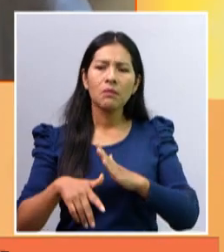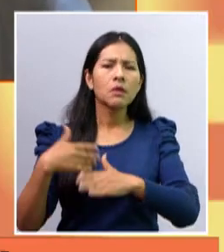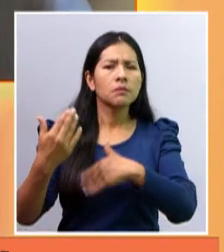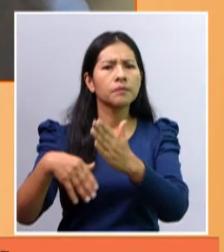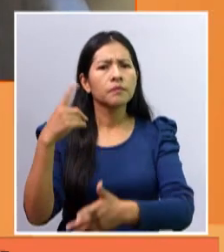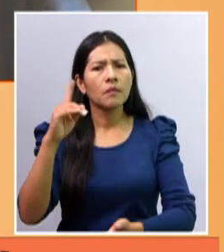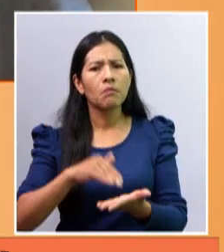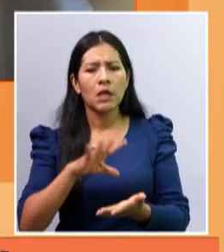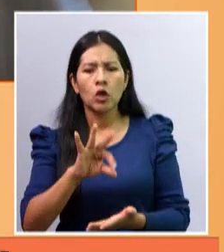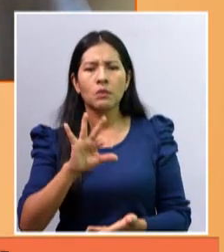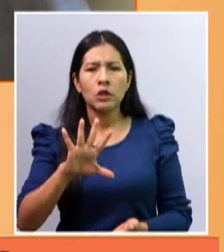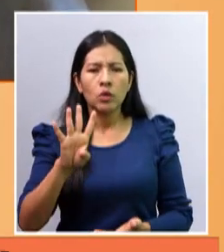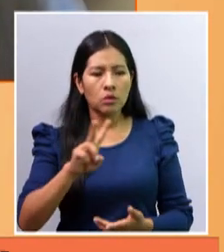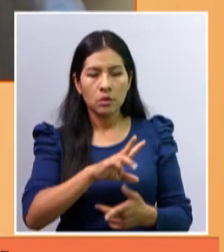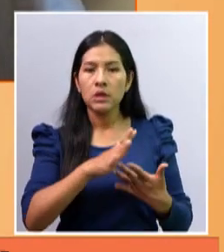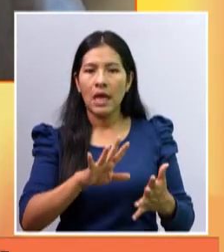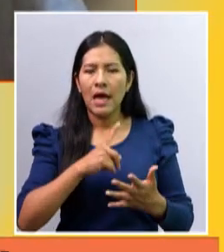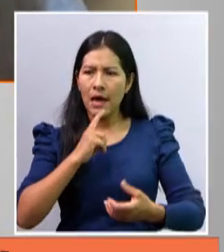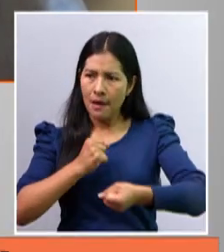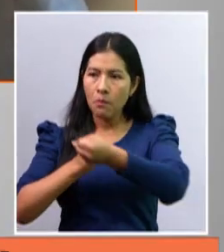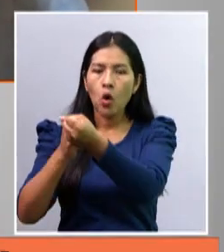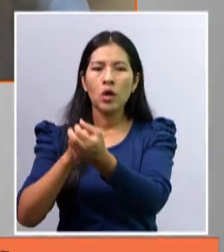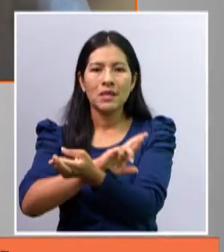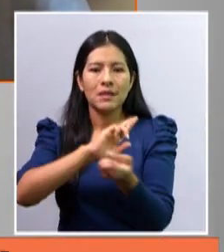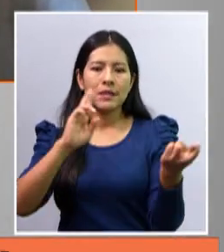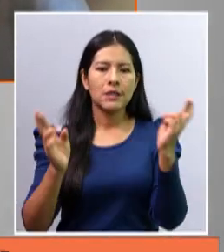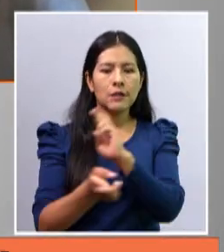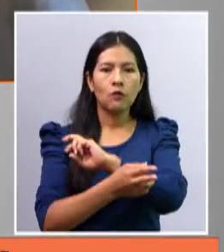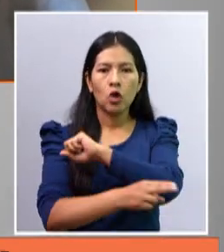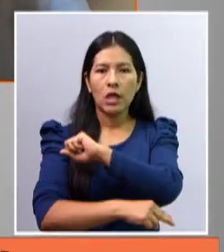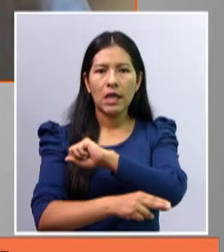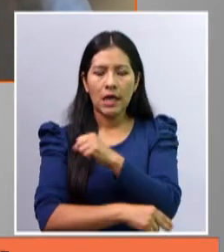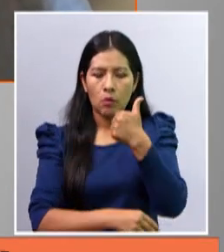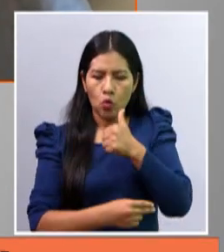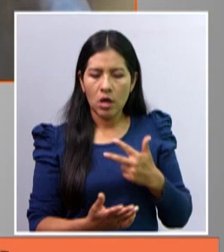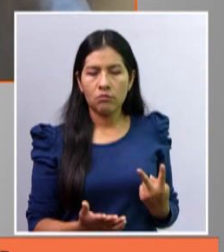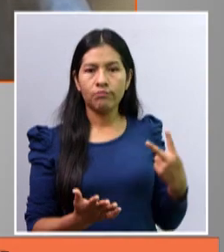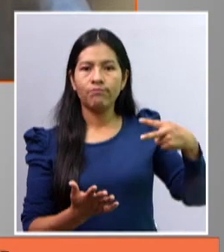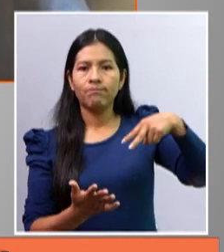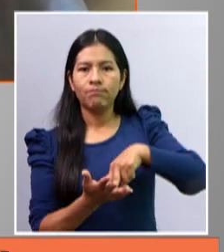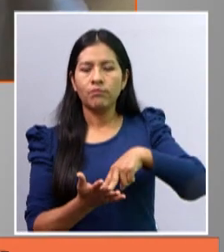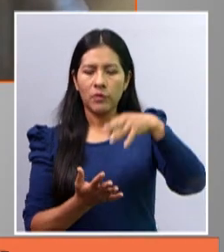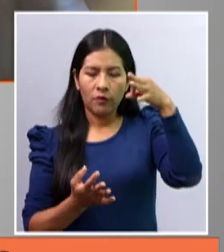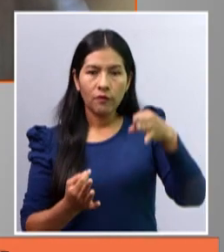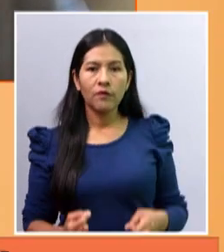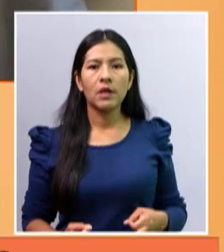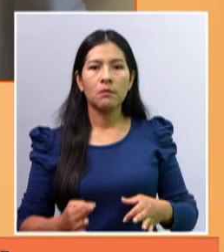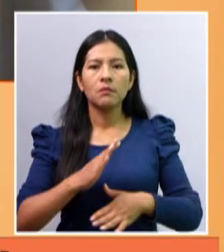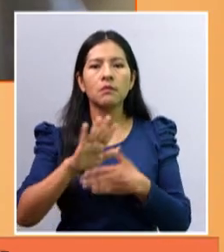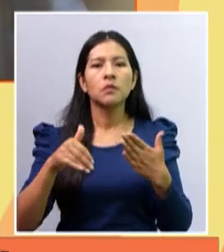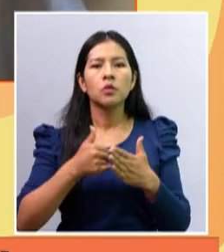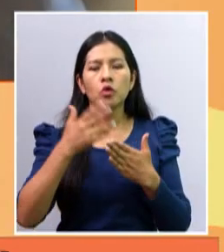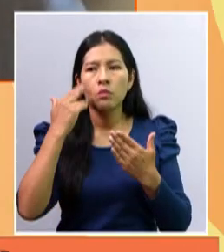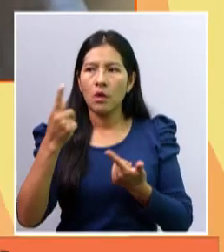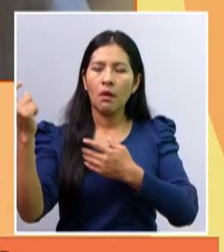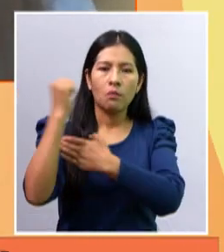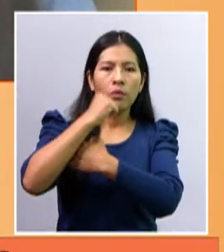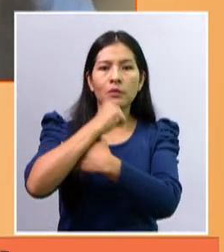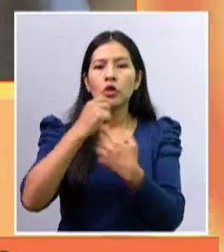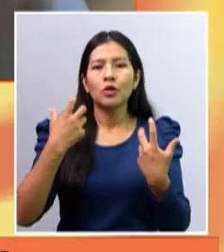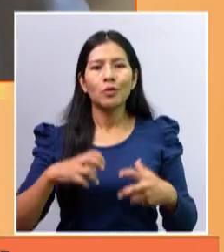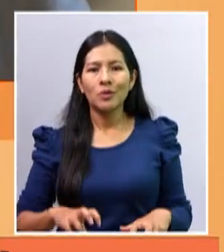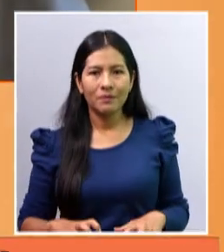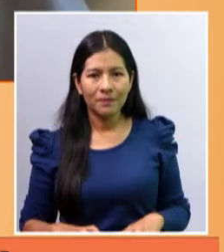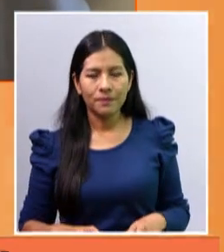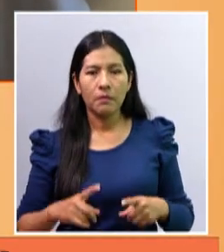cincuenta y dos apoyaría lo que es la revolución nacional y el levantamiento no de todas las personas que se encontraban en desventaja pero